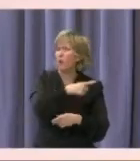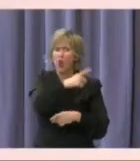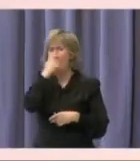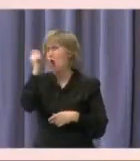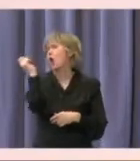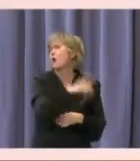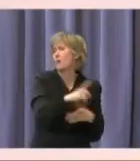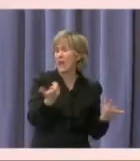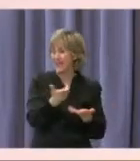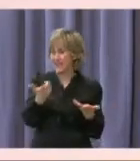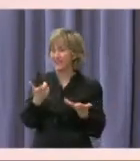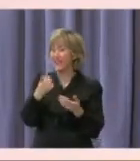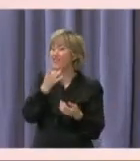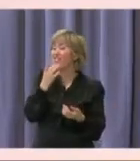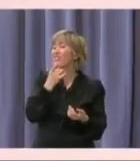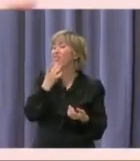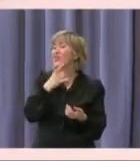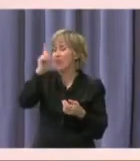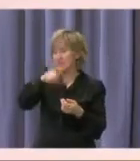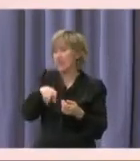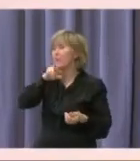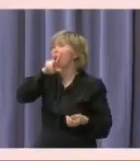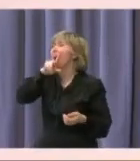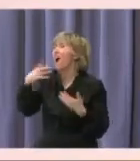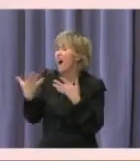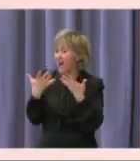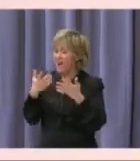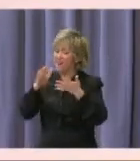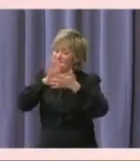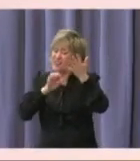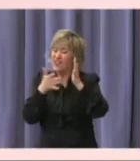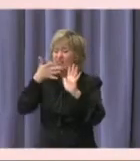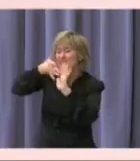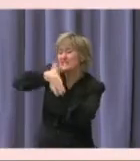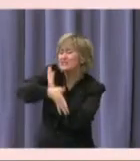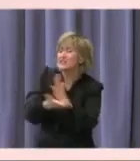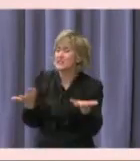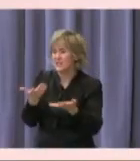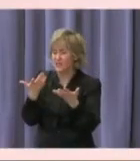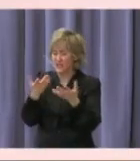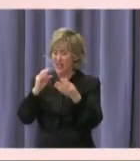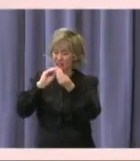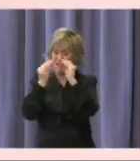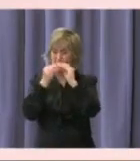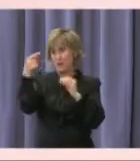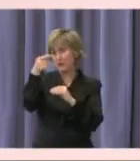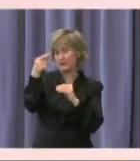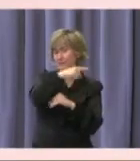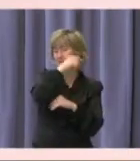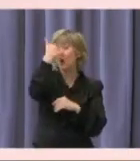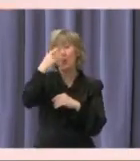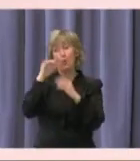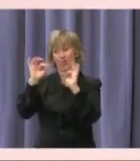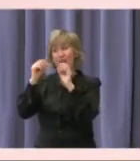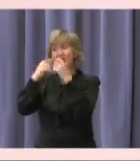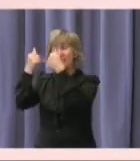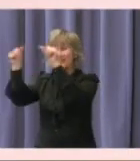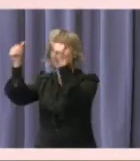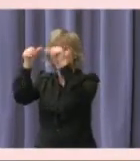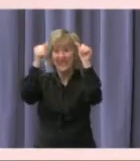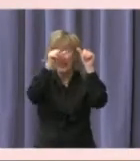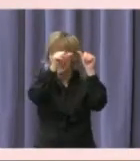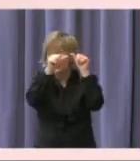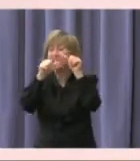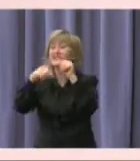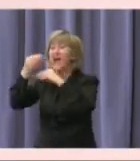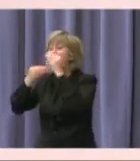Y que los diccionarios también hacen definiciones para... ¿Por qué? Pues porque los estereotipos hacen daño a los hombres y a las mujeres. Y